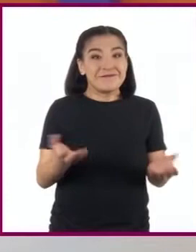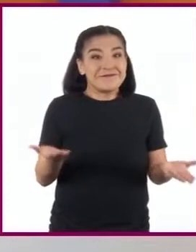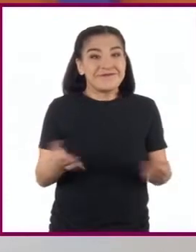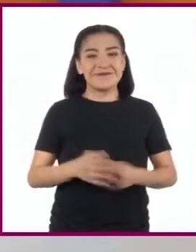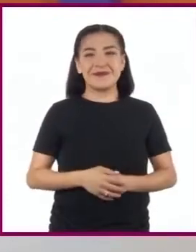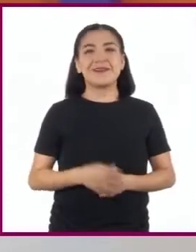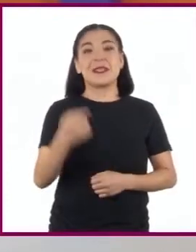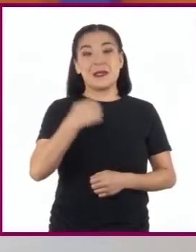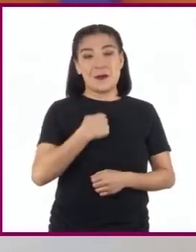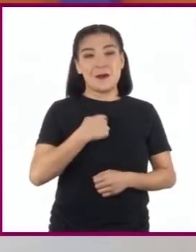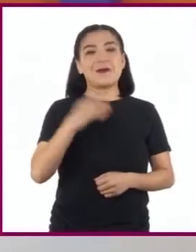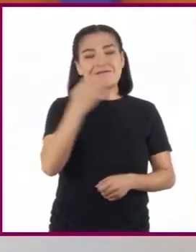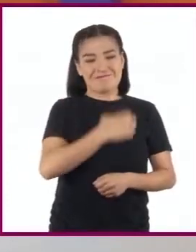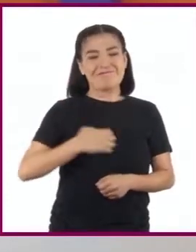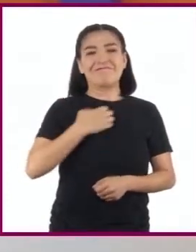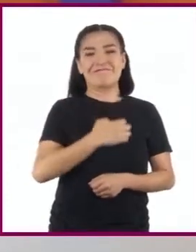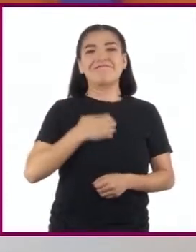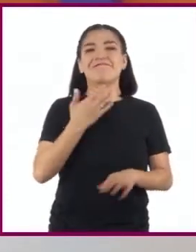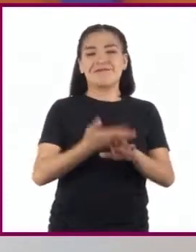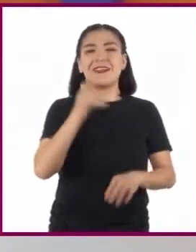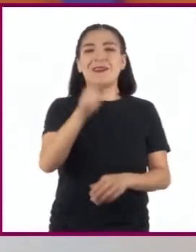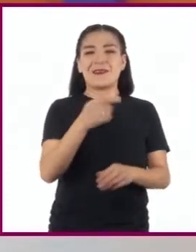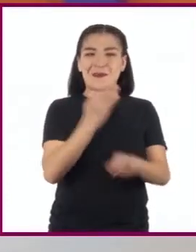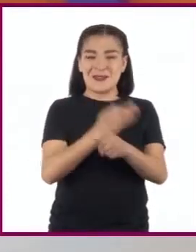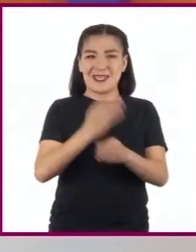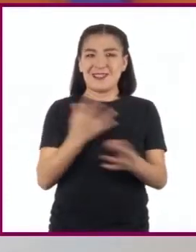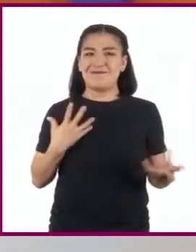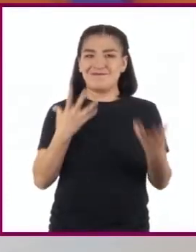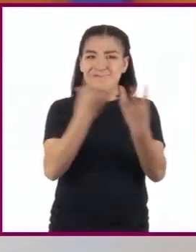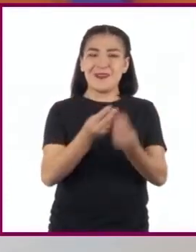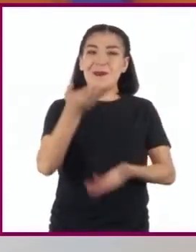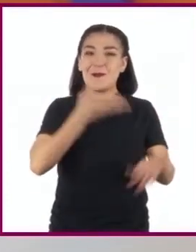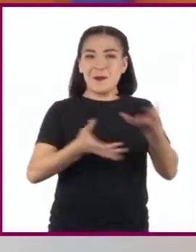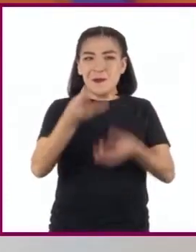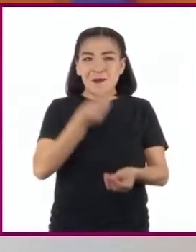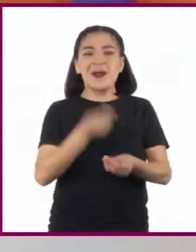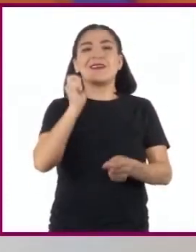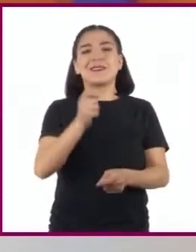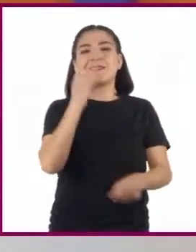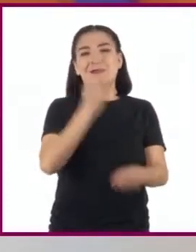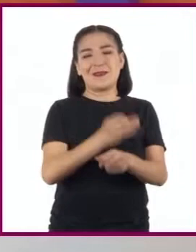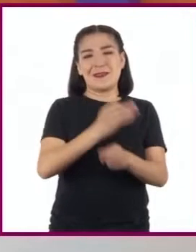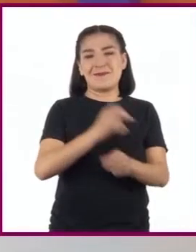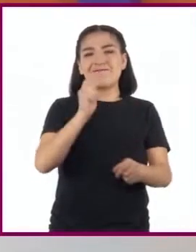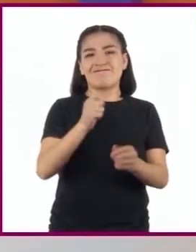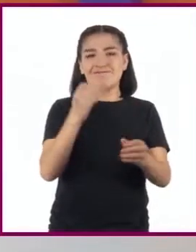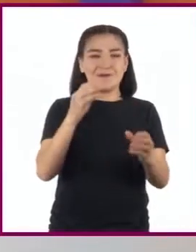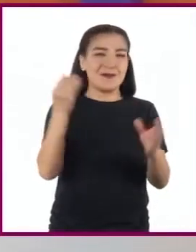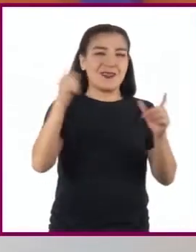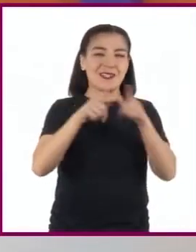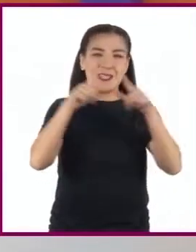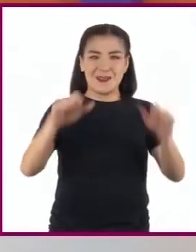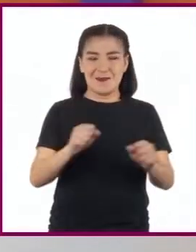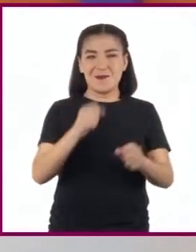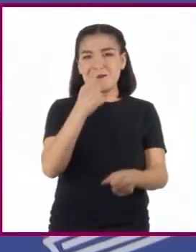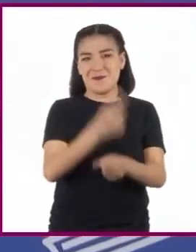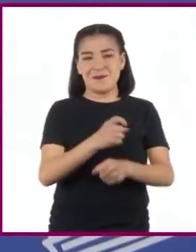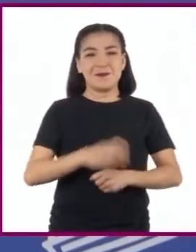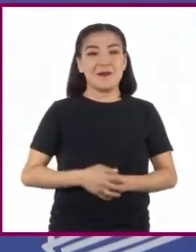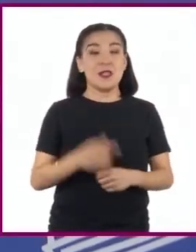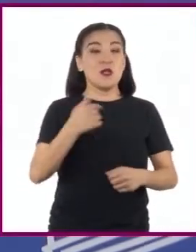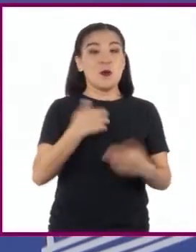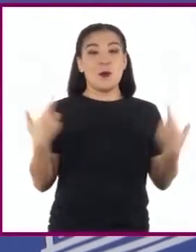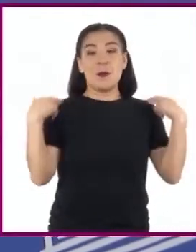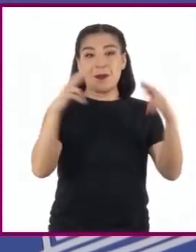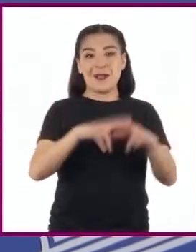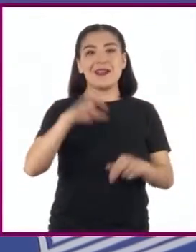están? Yo estoy muy contenta de poder estar aquí con ustedes compartiendo un contenido más de la asignatura Lengua Materna. Soy la